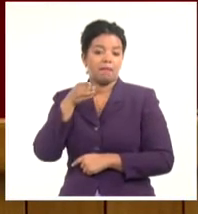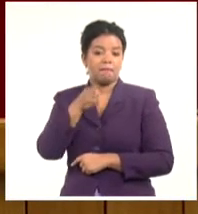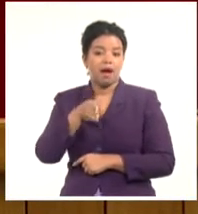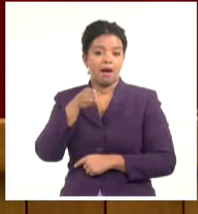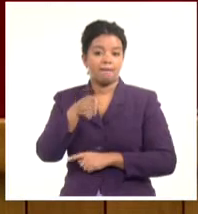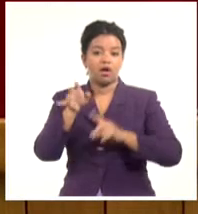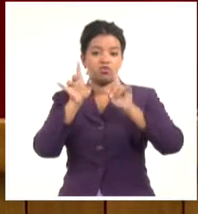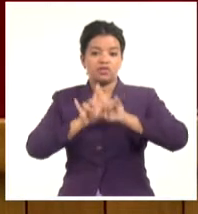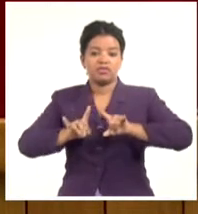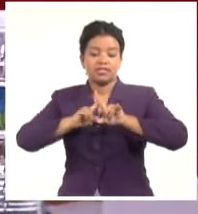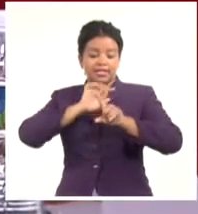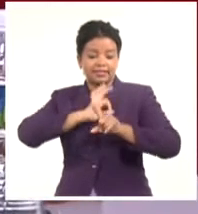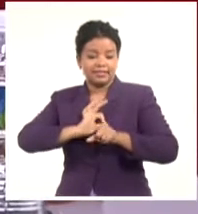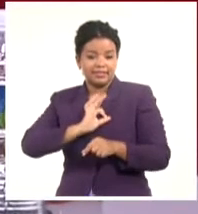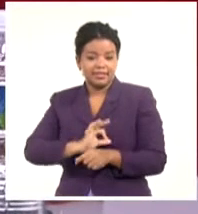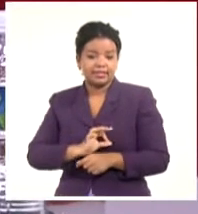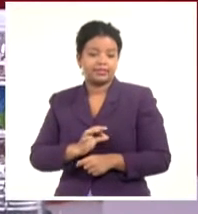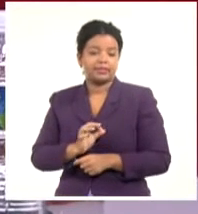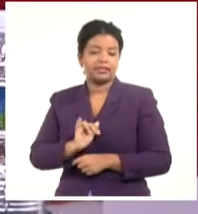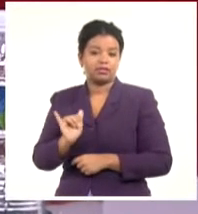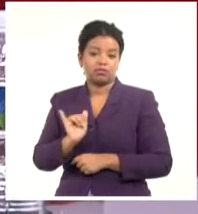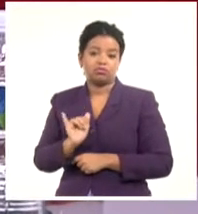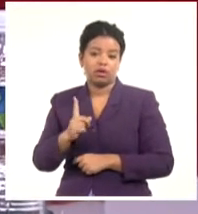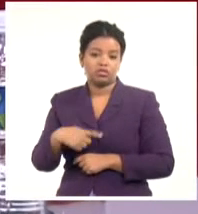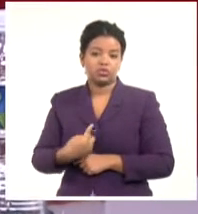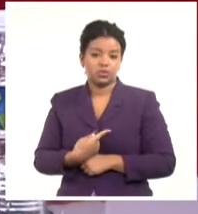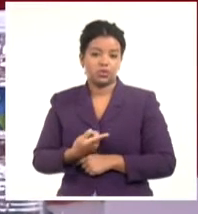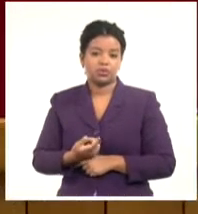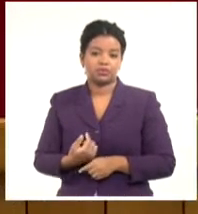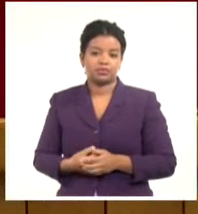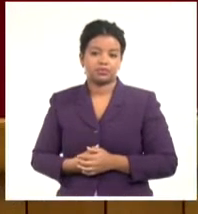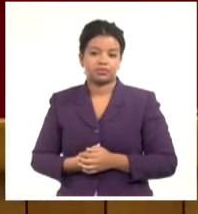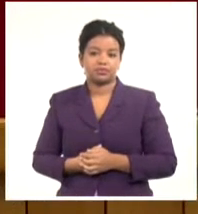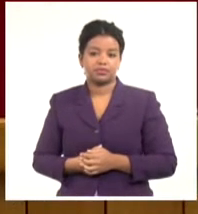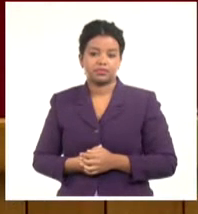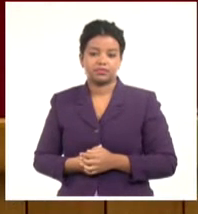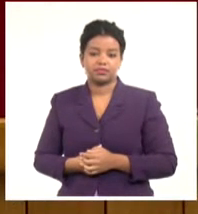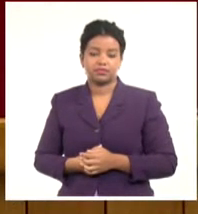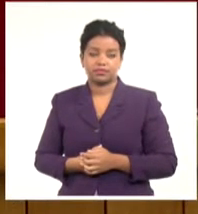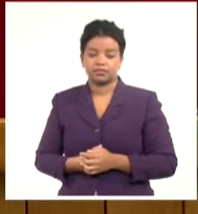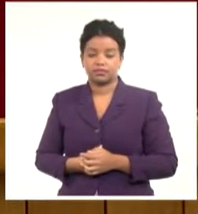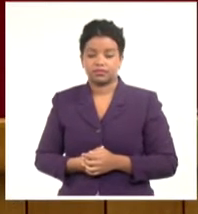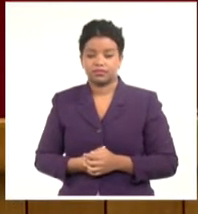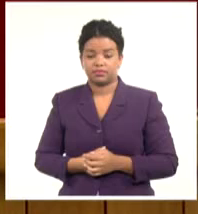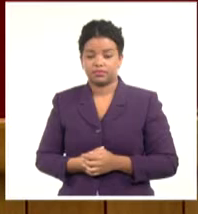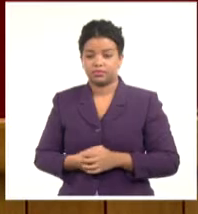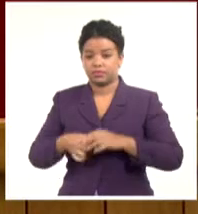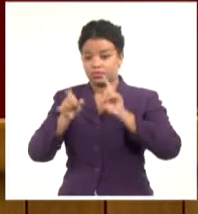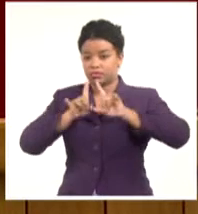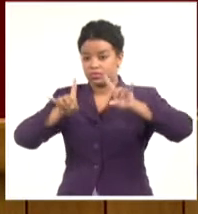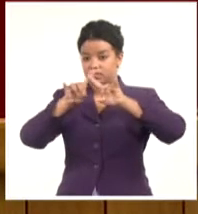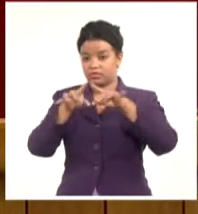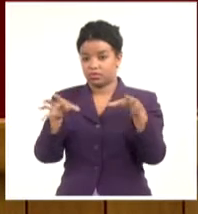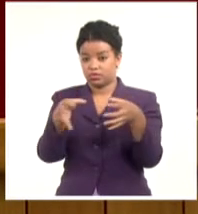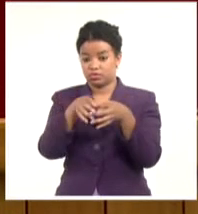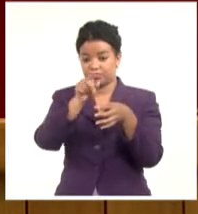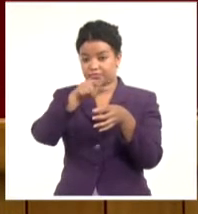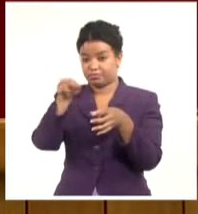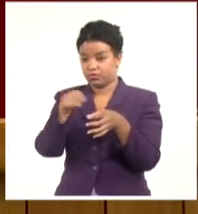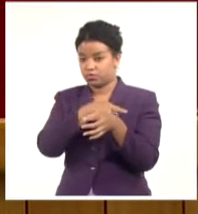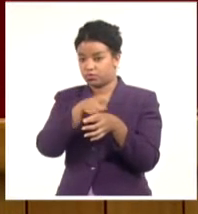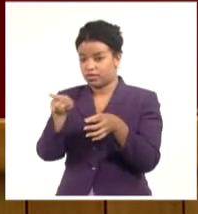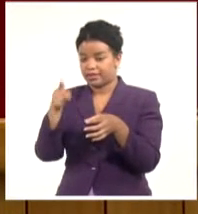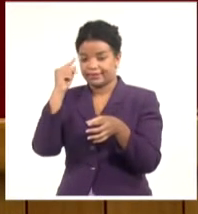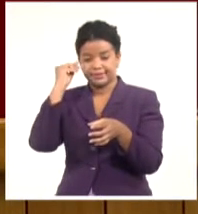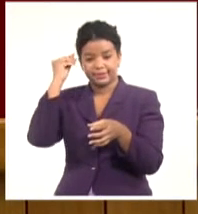patria necesitaba de sus mejores hijos. Es imposible estar entre universitarios y no pensar en quien